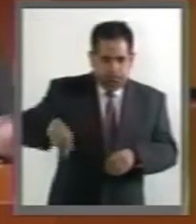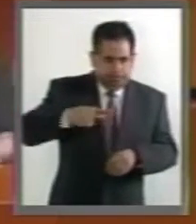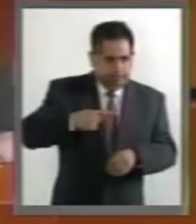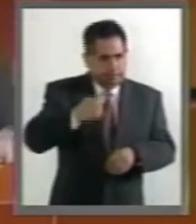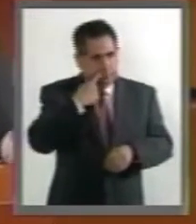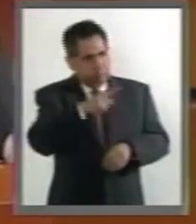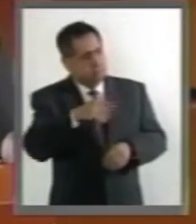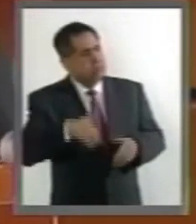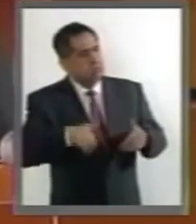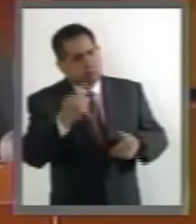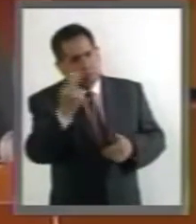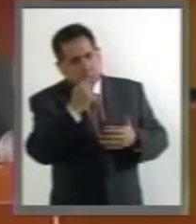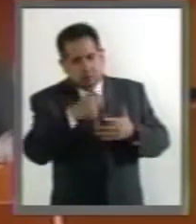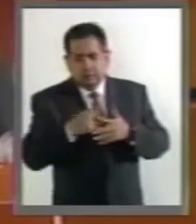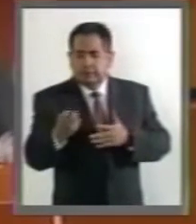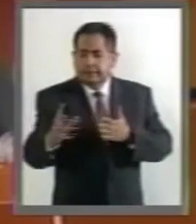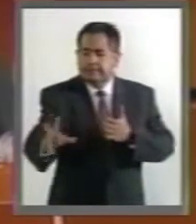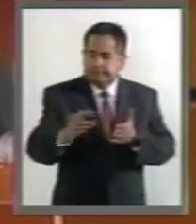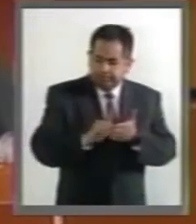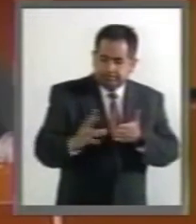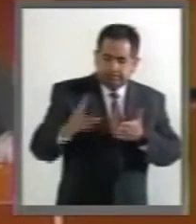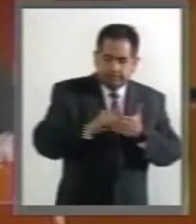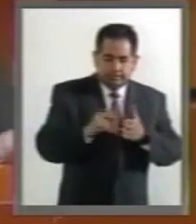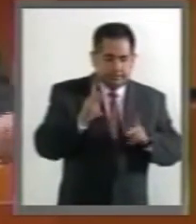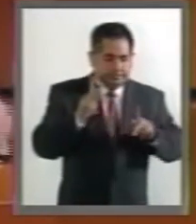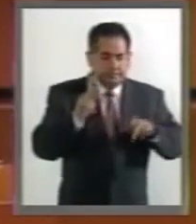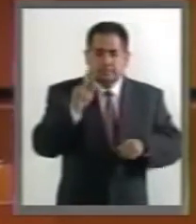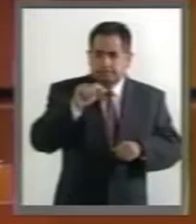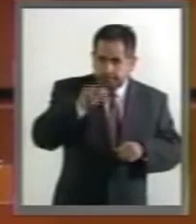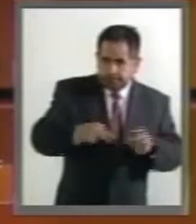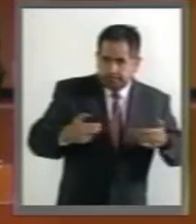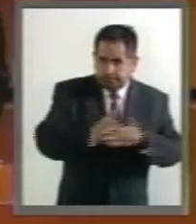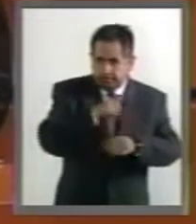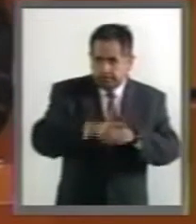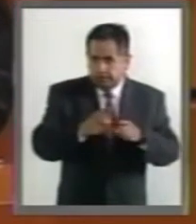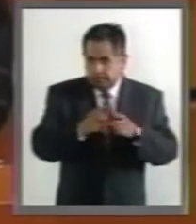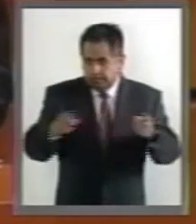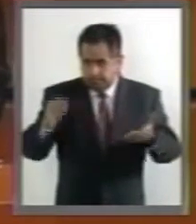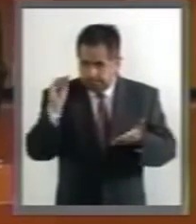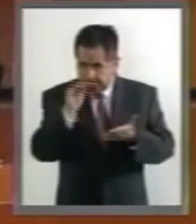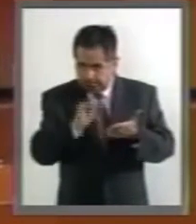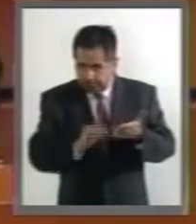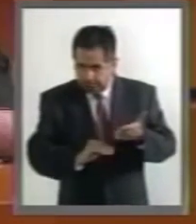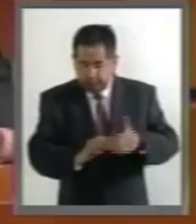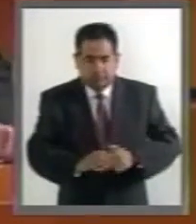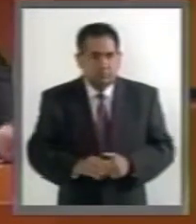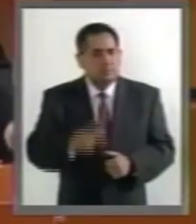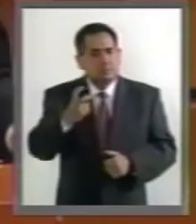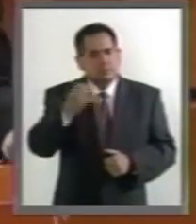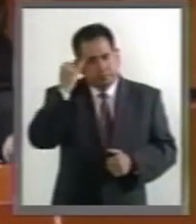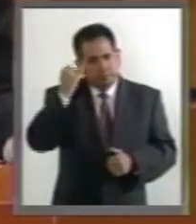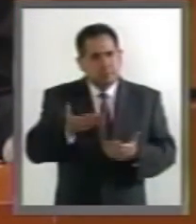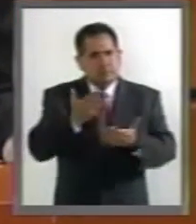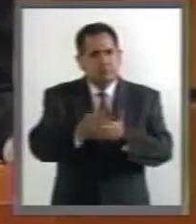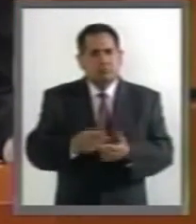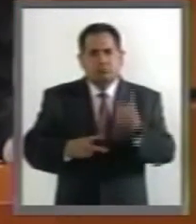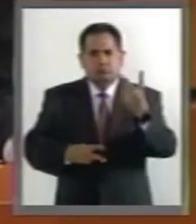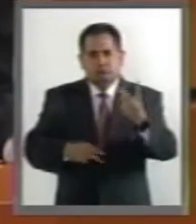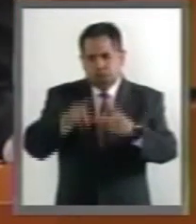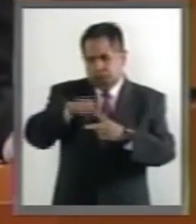sociedad para incorporarlas al Plan Nacional de Desarrollo. En ese tenor, proponemos dos